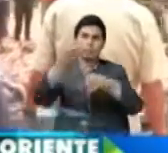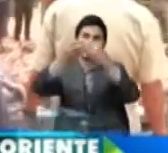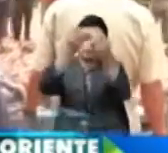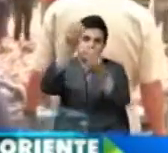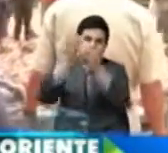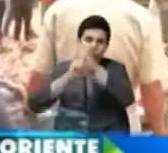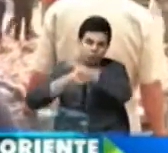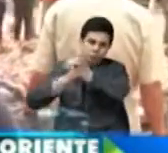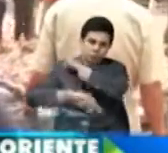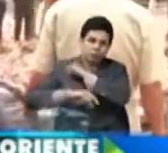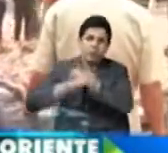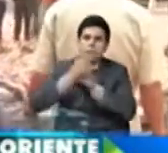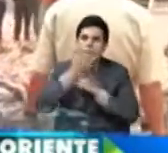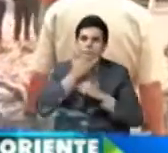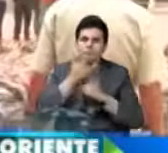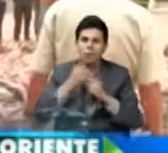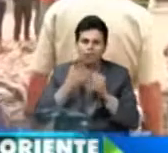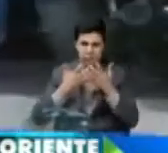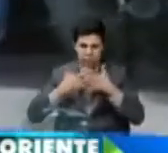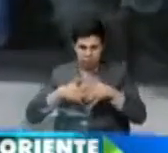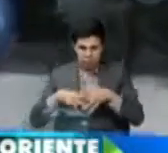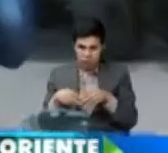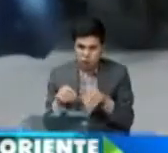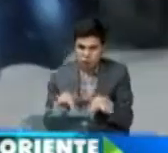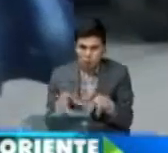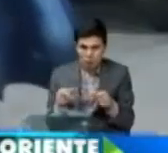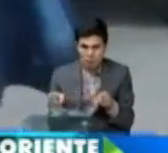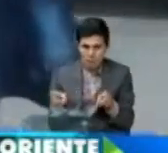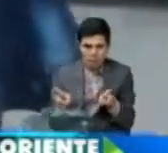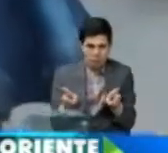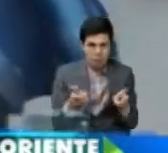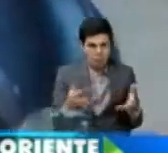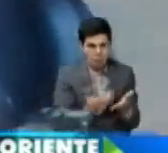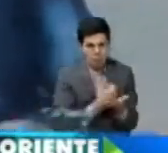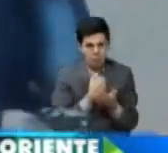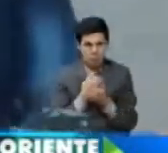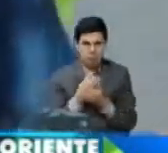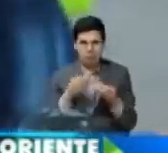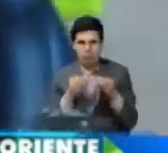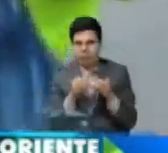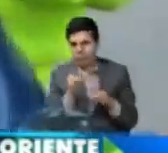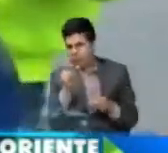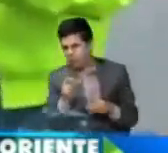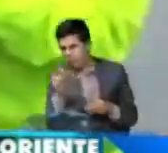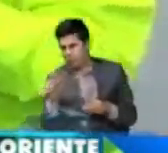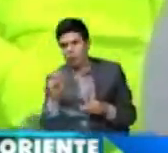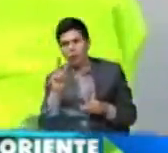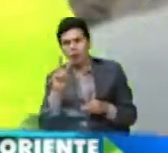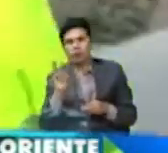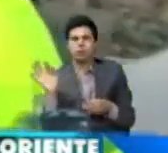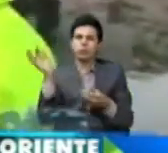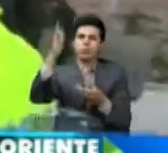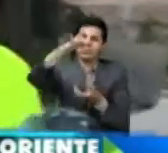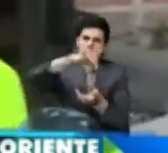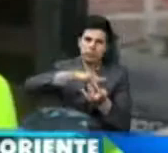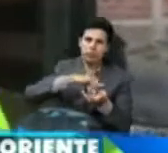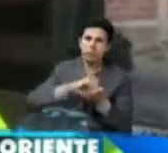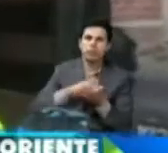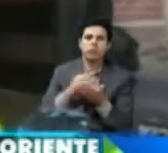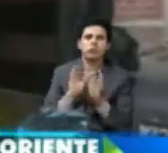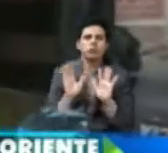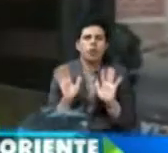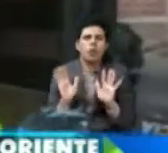enrosar cargos como autor de receptación. Otras dos personas se precisó que estaban en ese momento en la diligencia, pero de